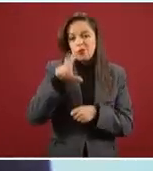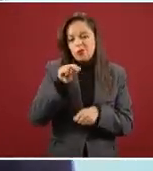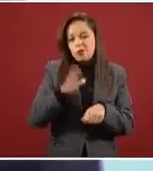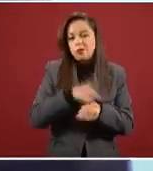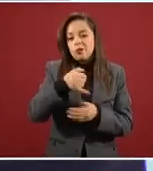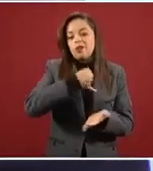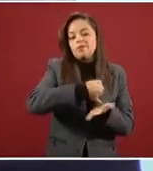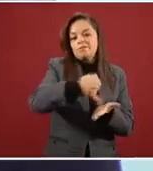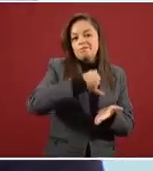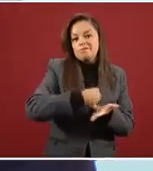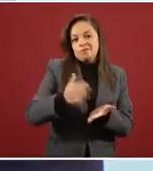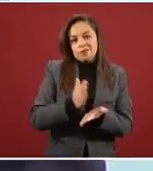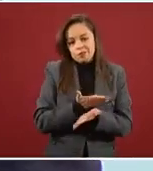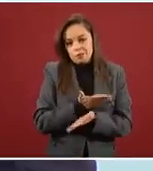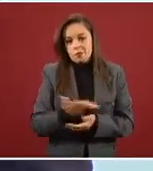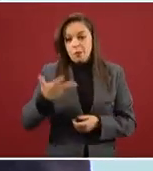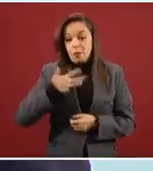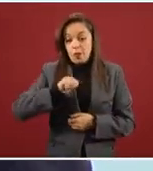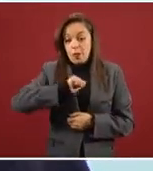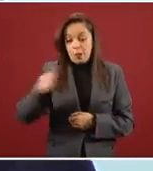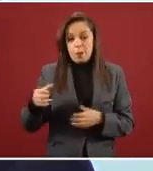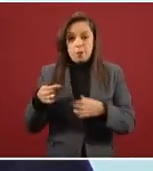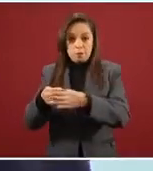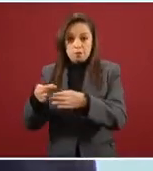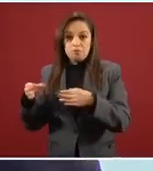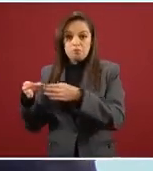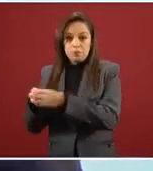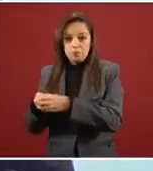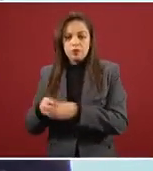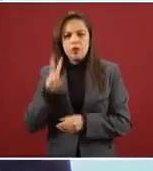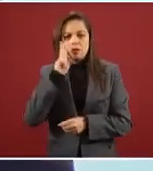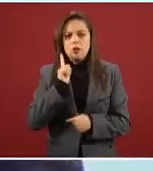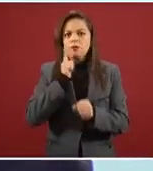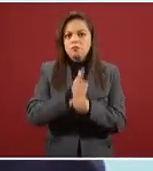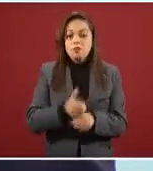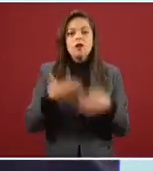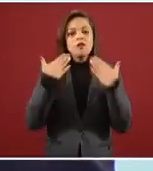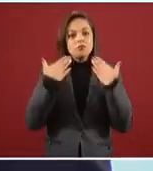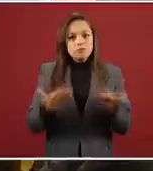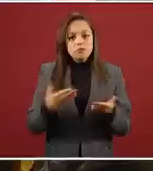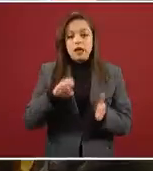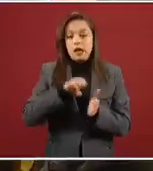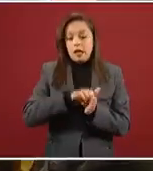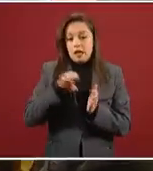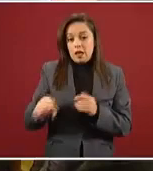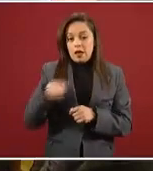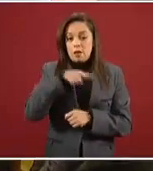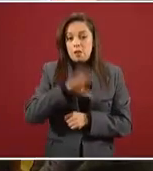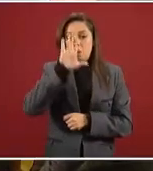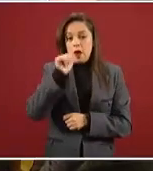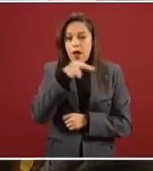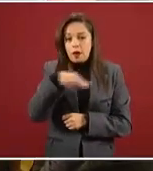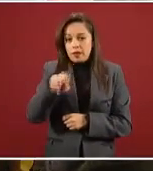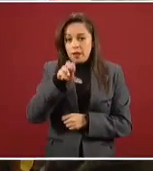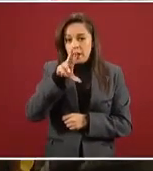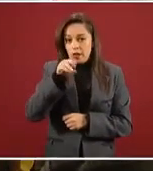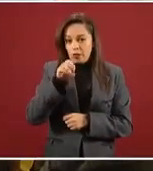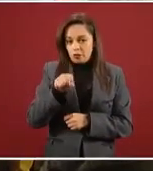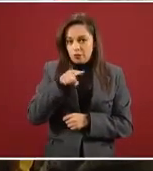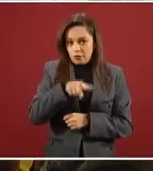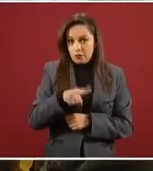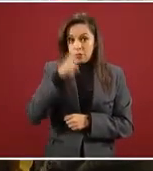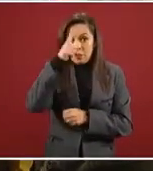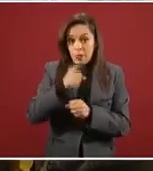algunos sectores y algunas modalidades que han ido dando buenos resultados. El tema de los cañeros, por ejemplo, que tienen un pago